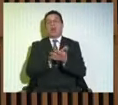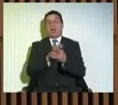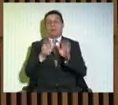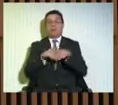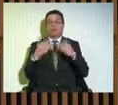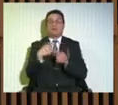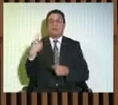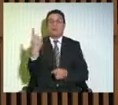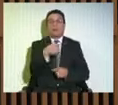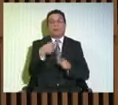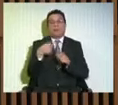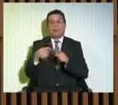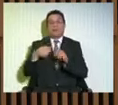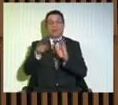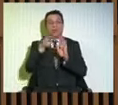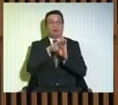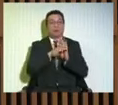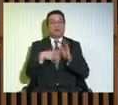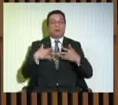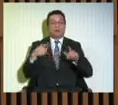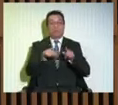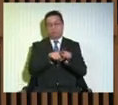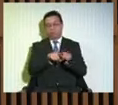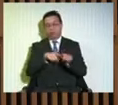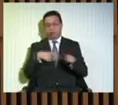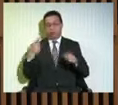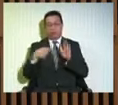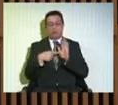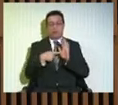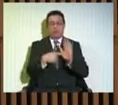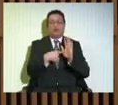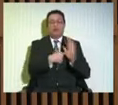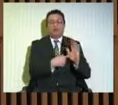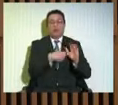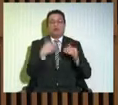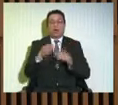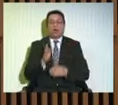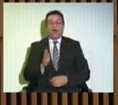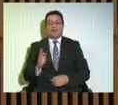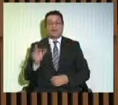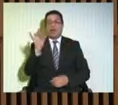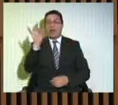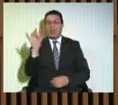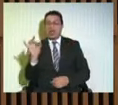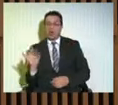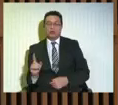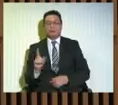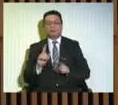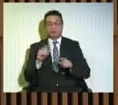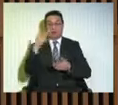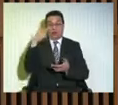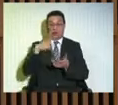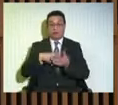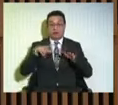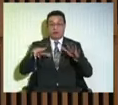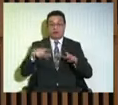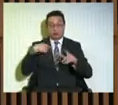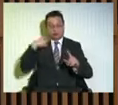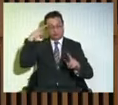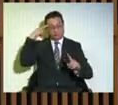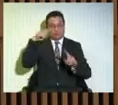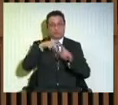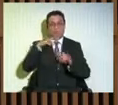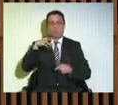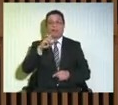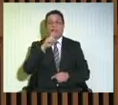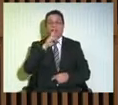demás programas porque no me quiero extender y mostrar cómo hemos ido avanzando en cada uno de ellos. En 2018 nos pusimos la meta